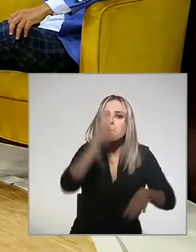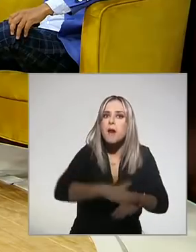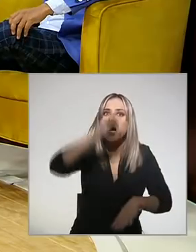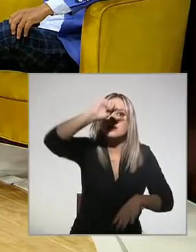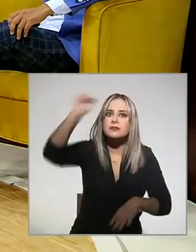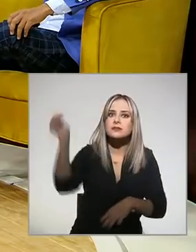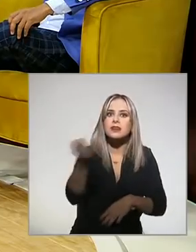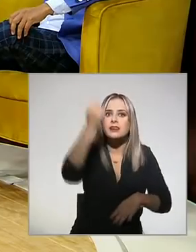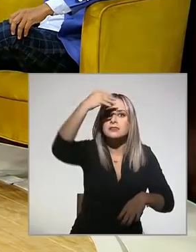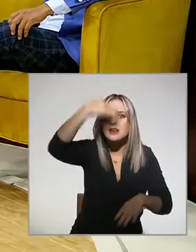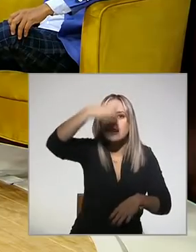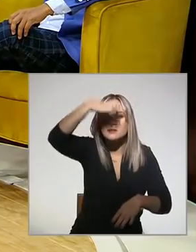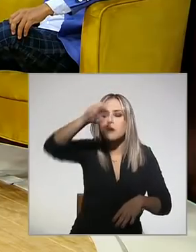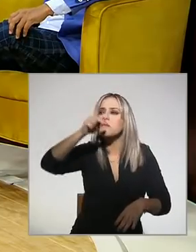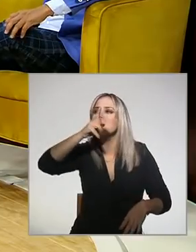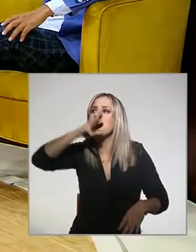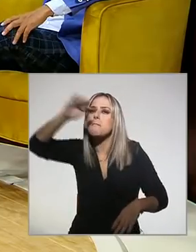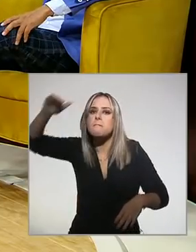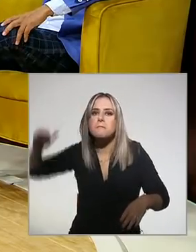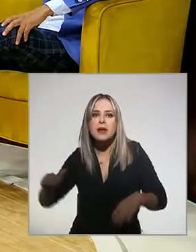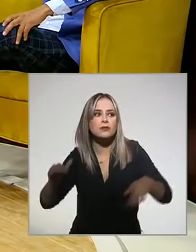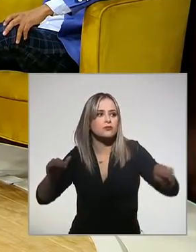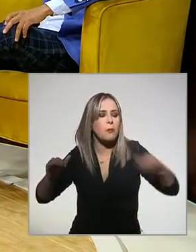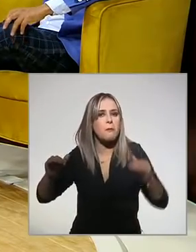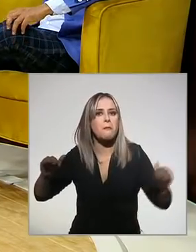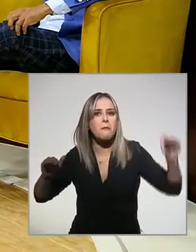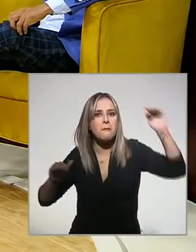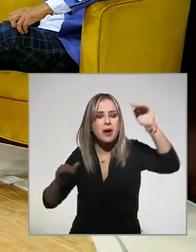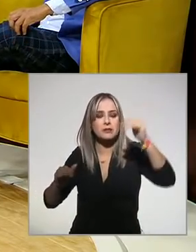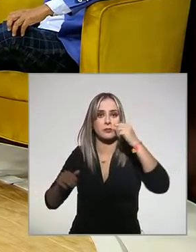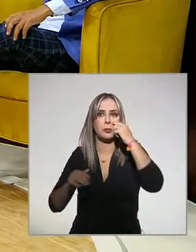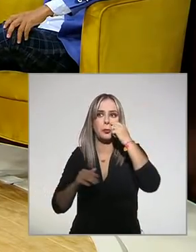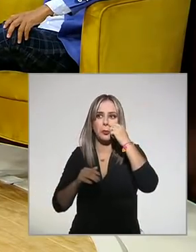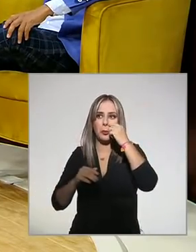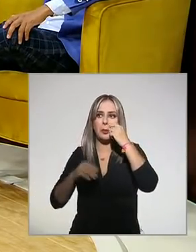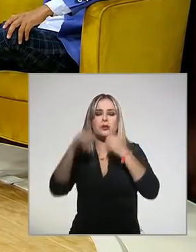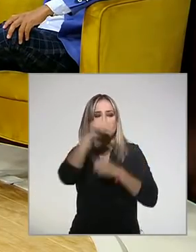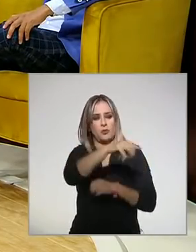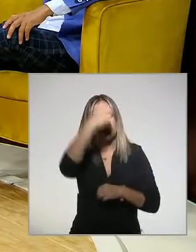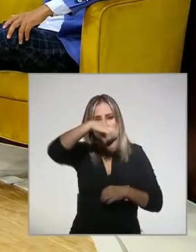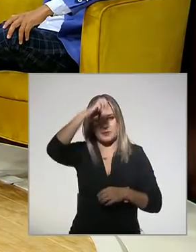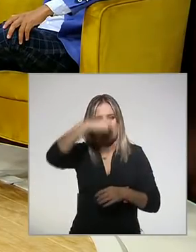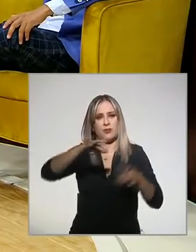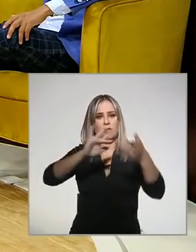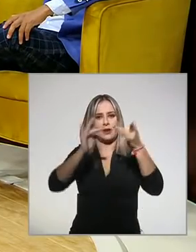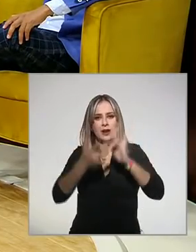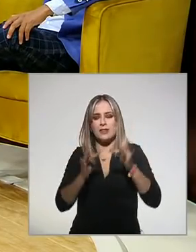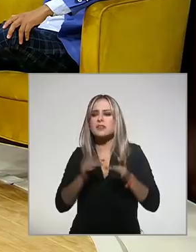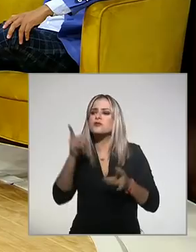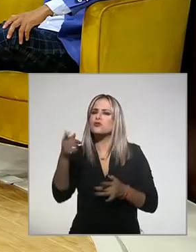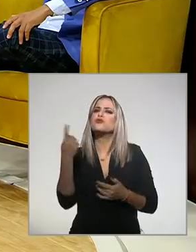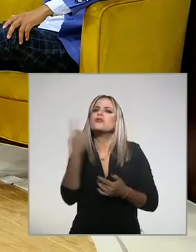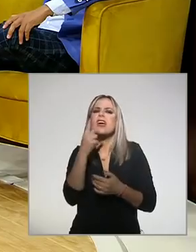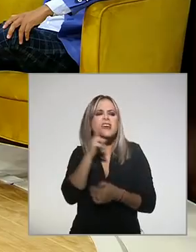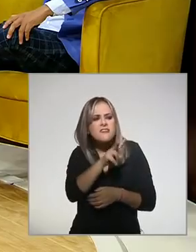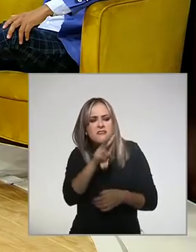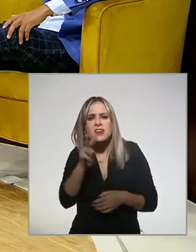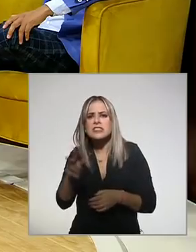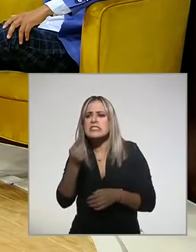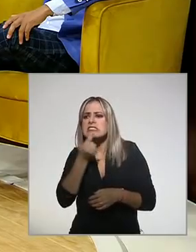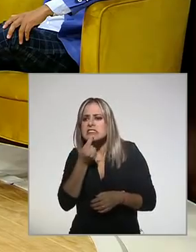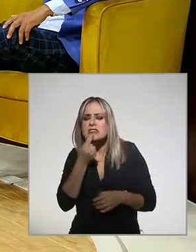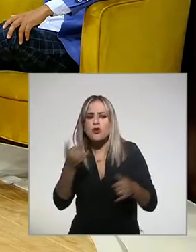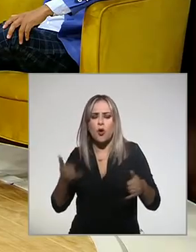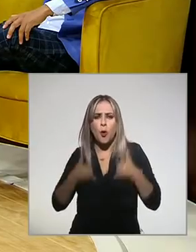que uno como papá. Y de entrada, por ejemplo, tú como experto en estas redes, de entrada, ¿qué te llama la atención de que niños